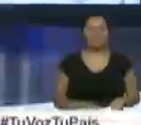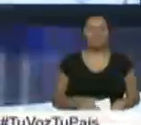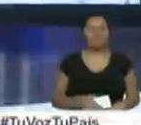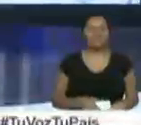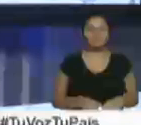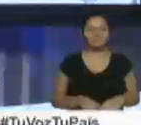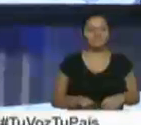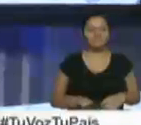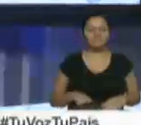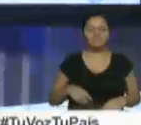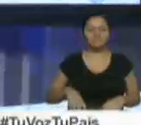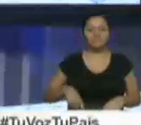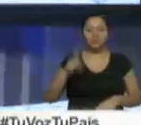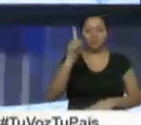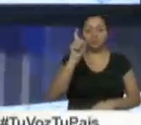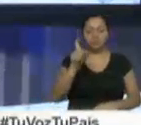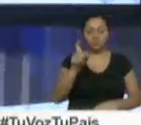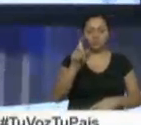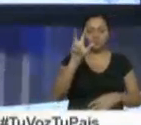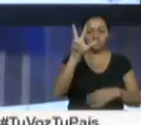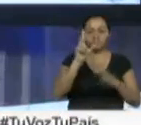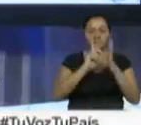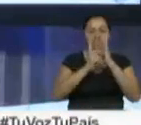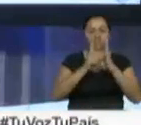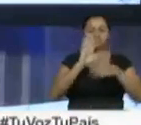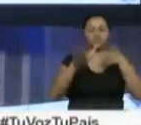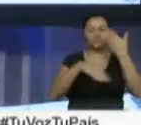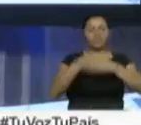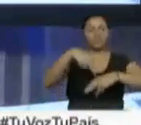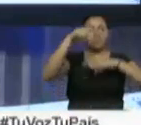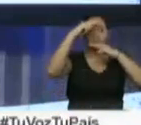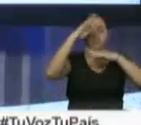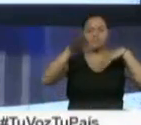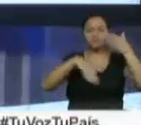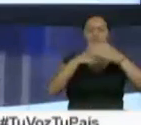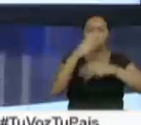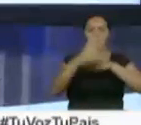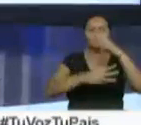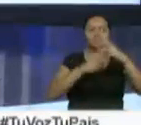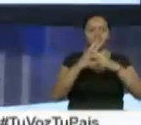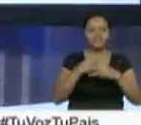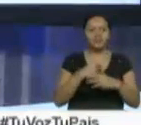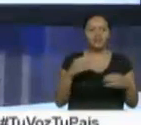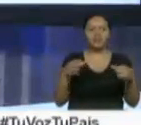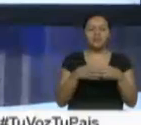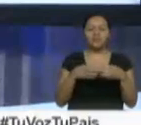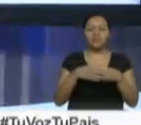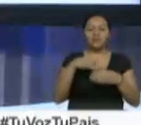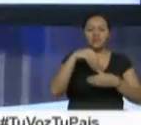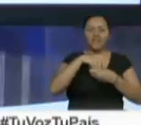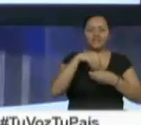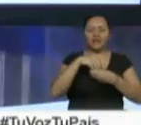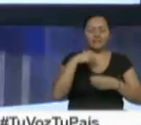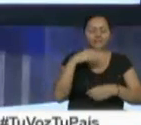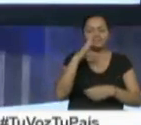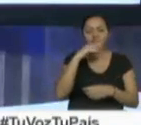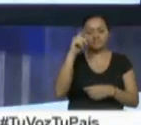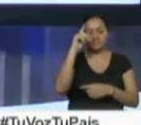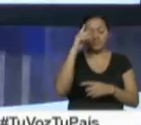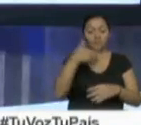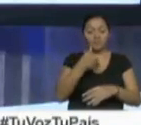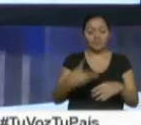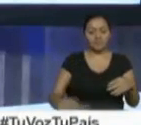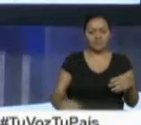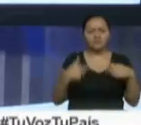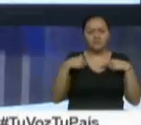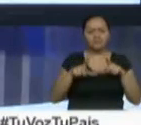Trece horas con 30 minutos, nuevamente con ustedes, esta vez para contarles los hechos que hacen noticia en Ecuador y el mundo. El presidente de la República, Rafael Correa, entregó la